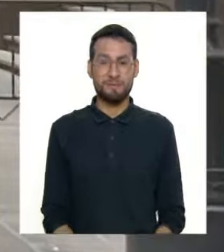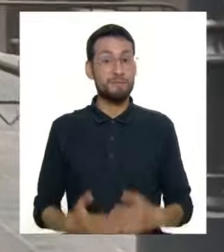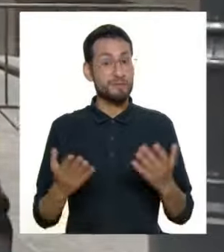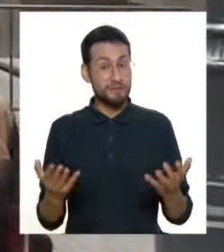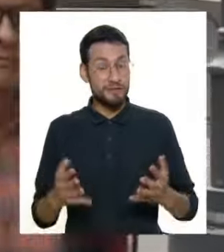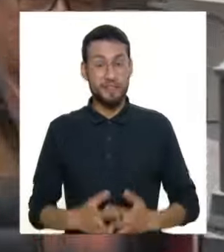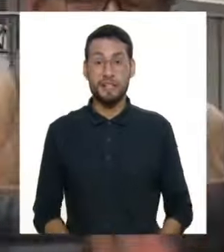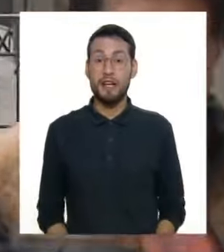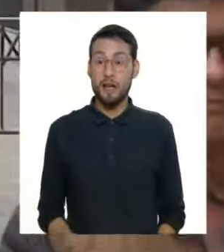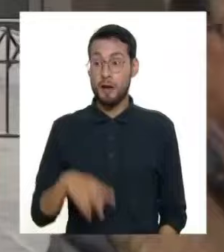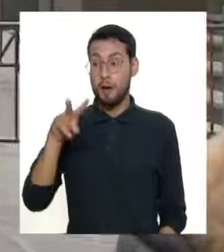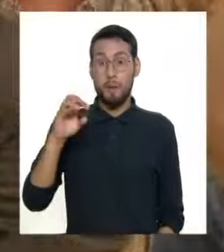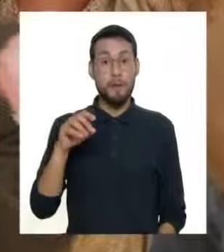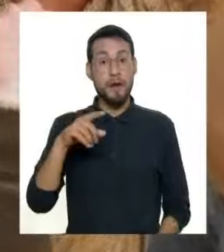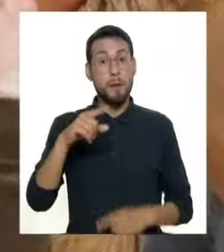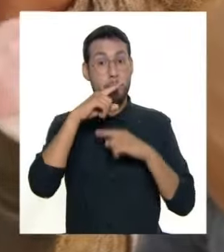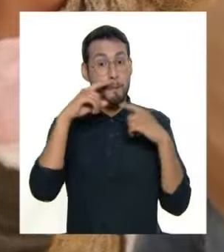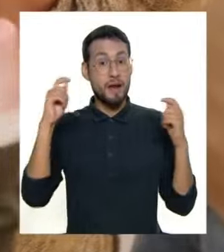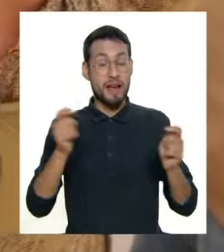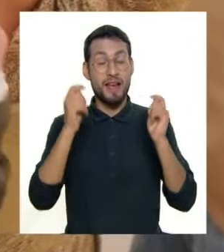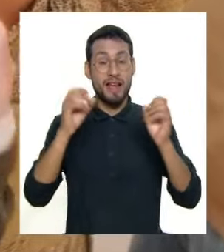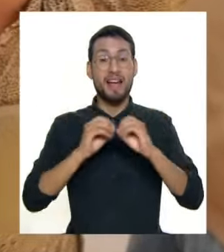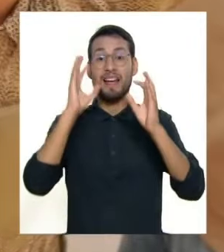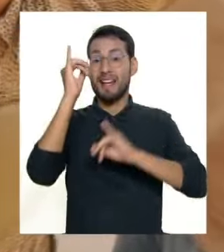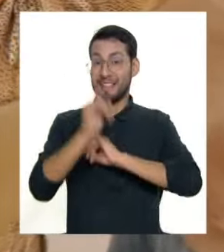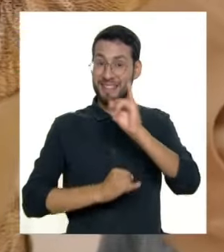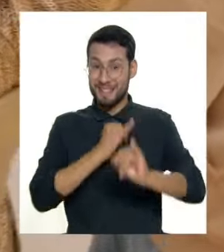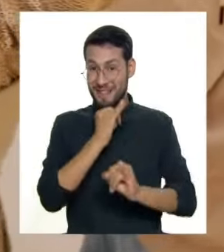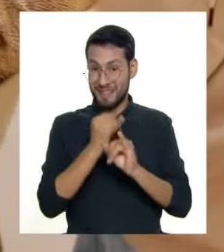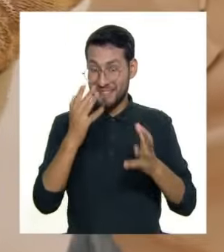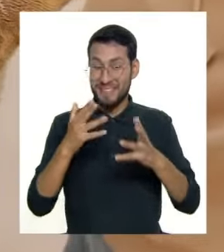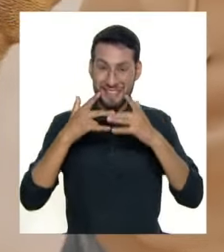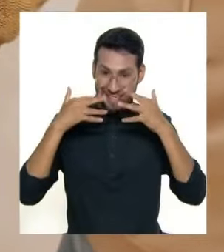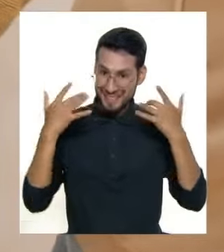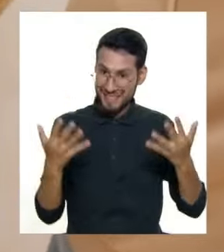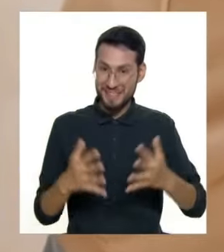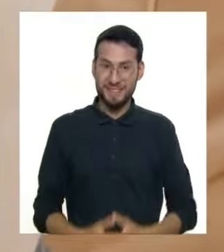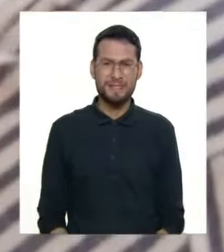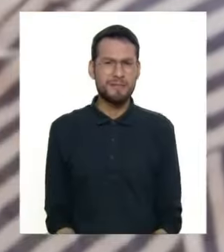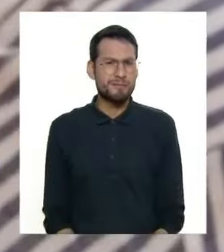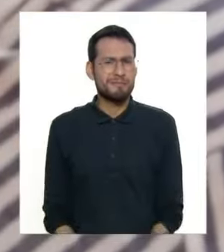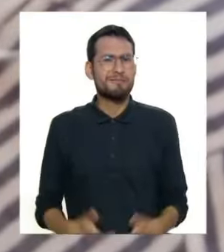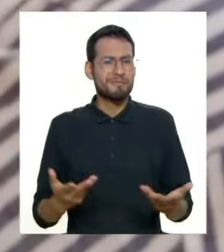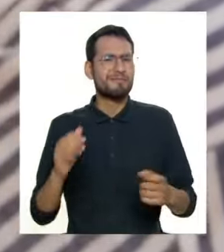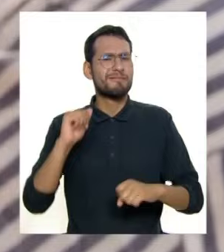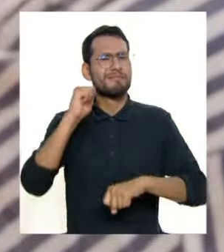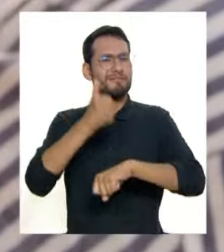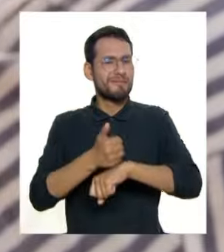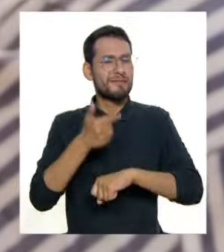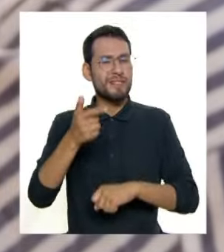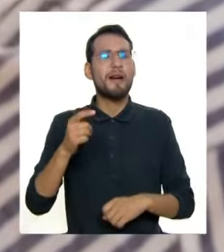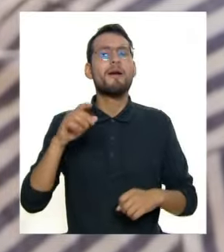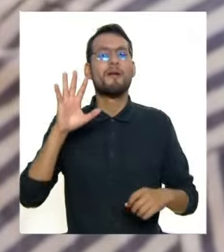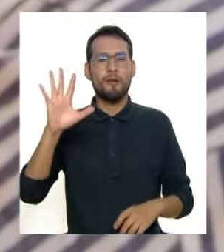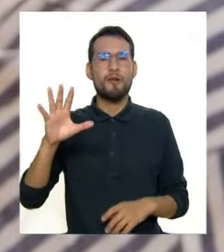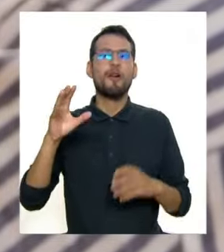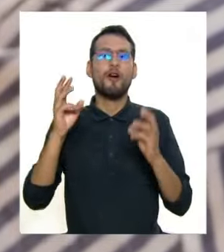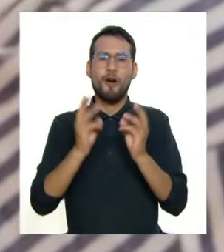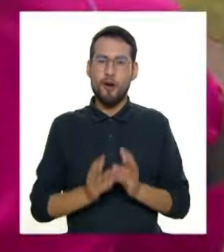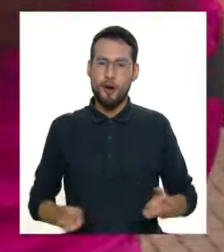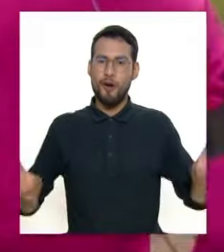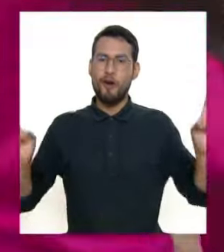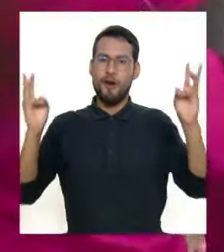Pues, cada 20 de marzo celebramos el Día Internacional de la Felicidad, que fue estipulado por la Organización de las